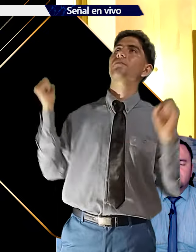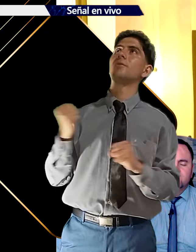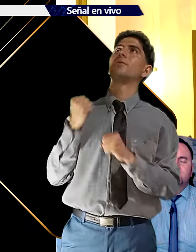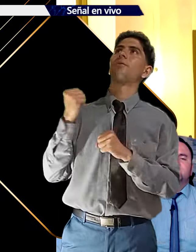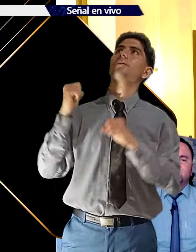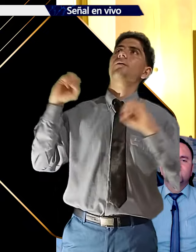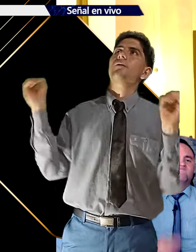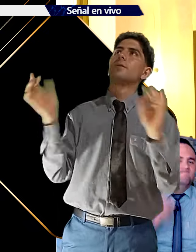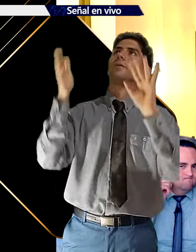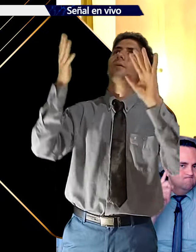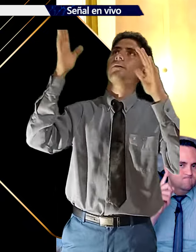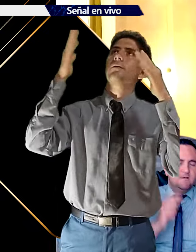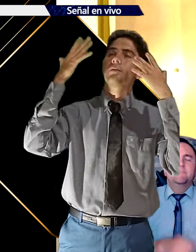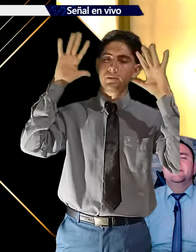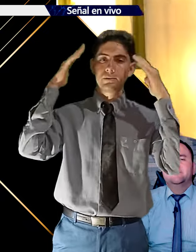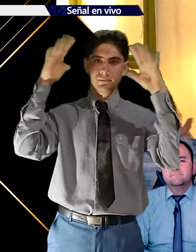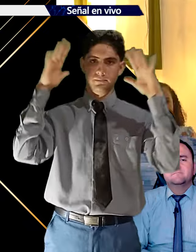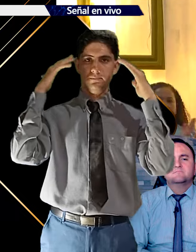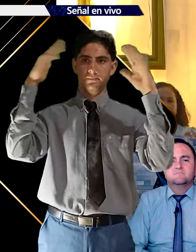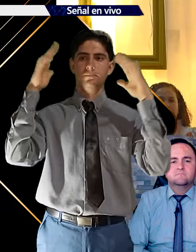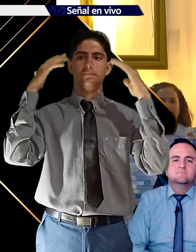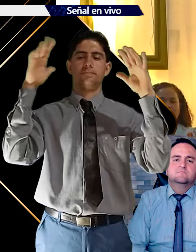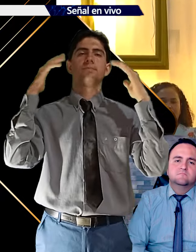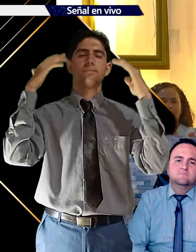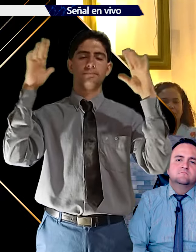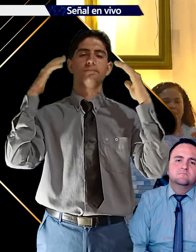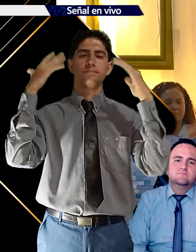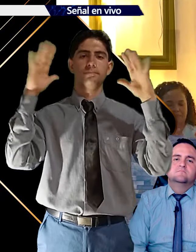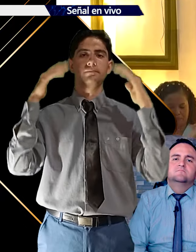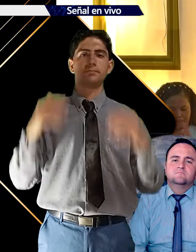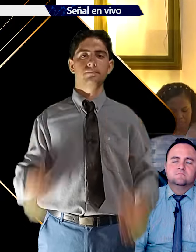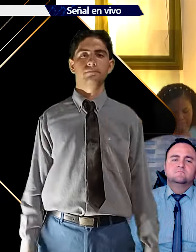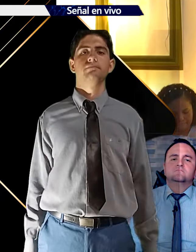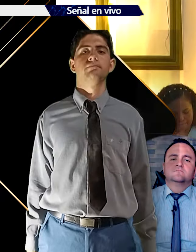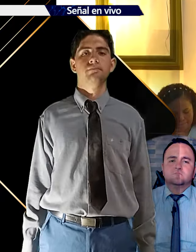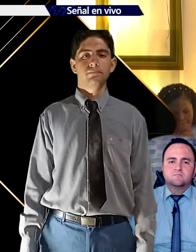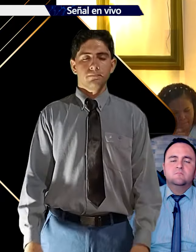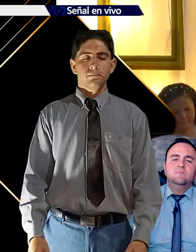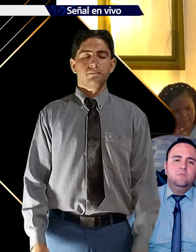del Señor Jesús. Dale un aplauso a la gloria de Dios.